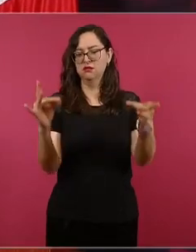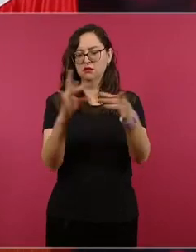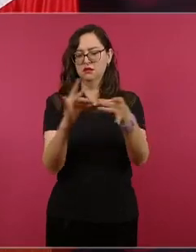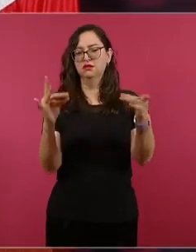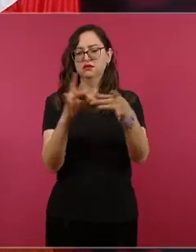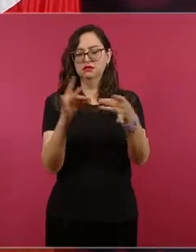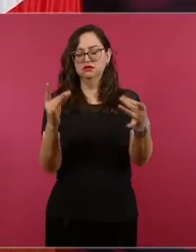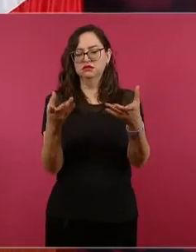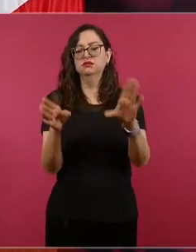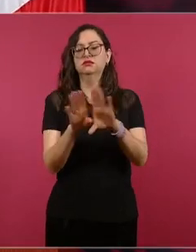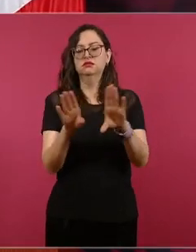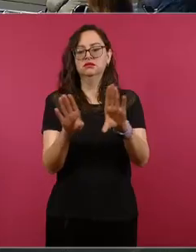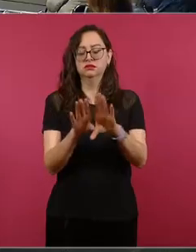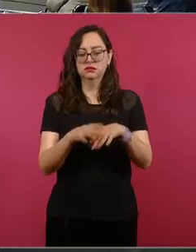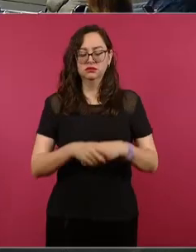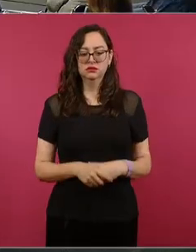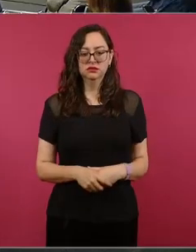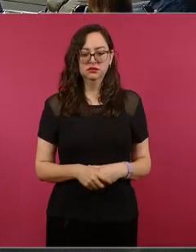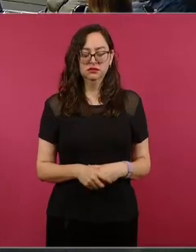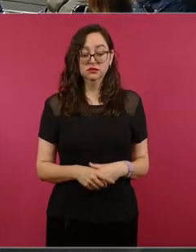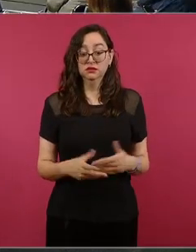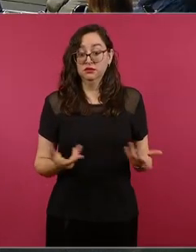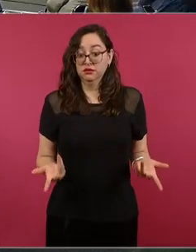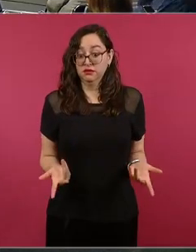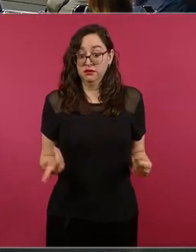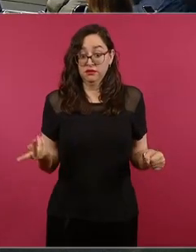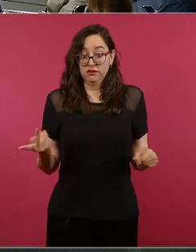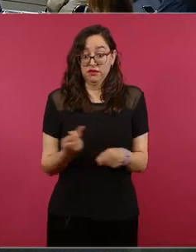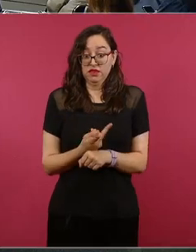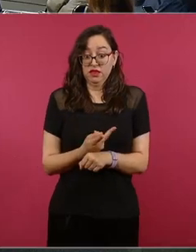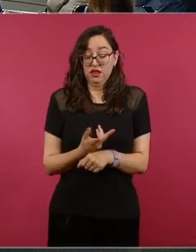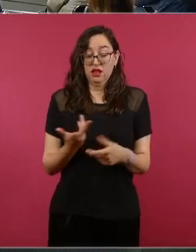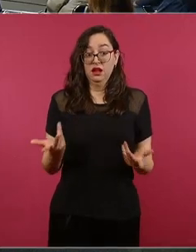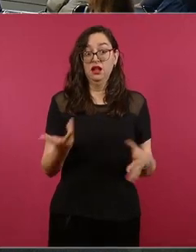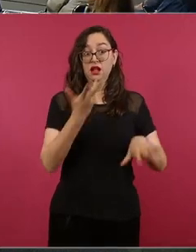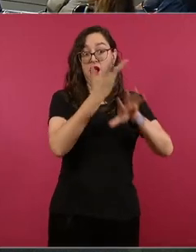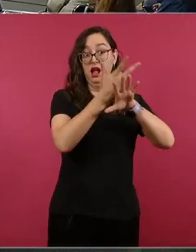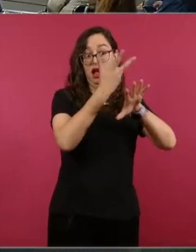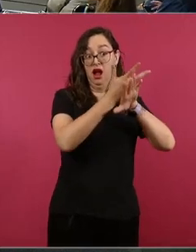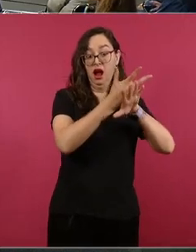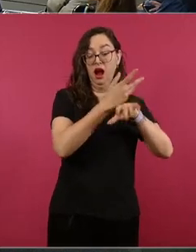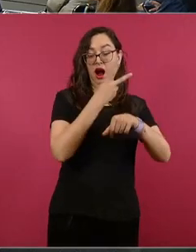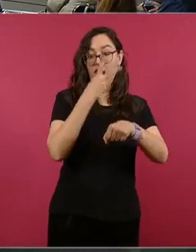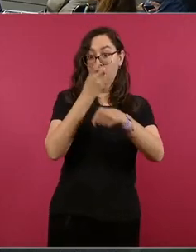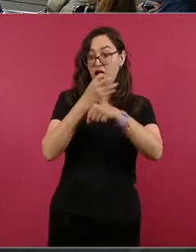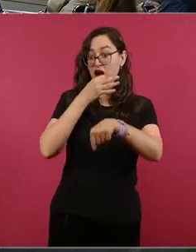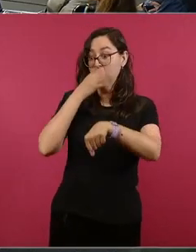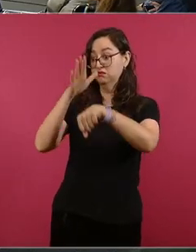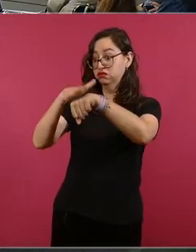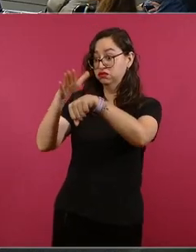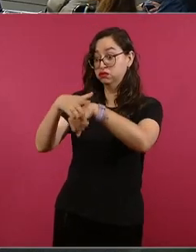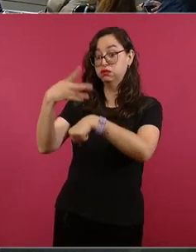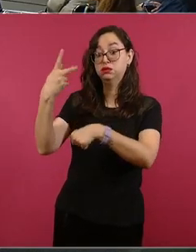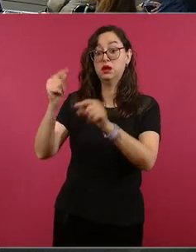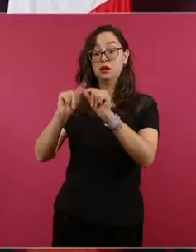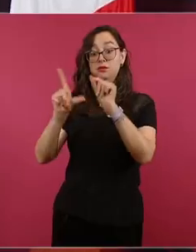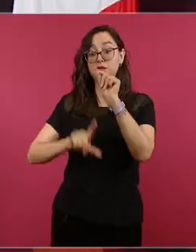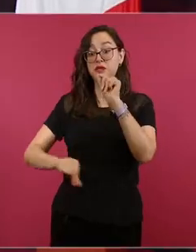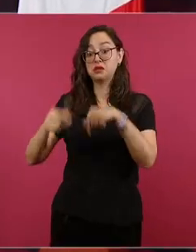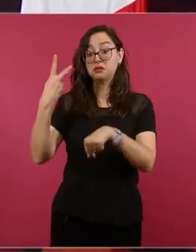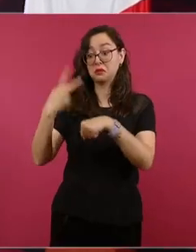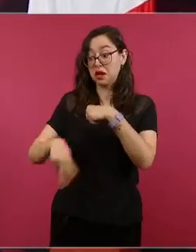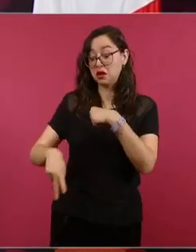a dar a conocer. Como Estados Unidos, este es su segundo comunicado, ¿le daría usted alguna respuesta? No he